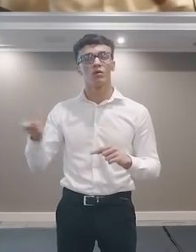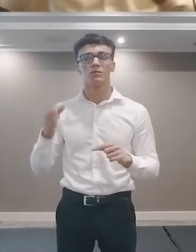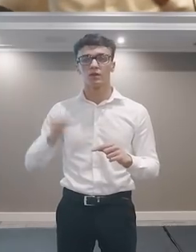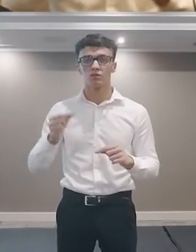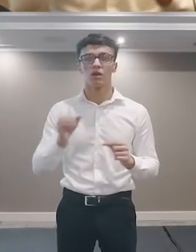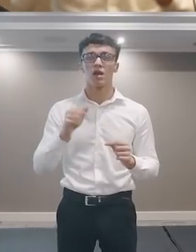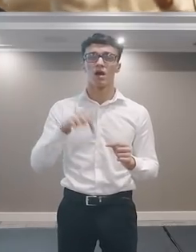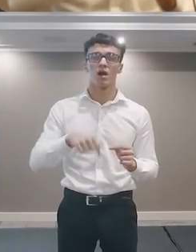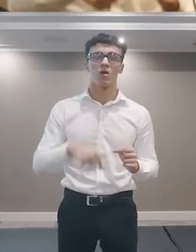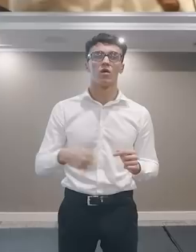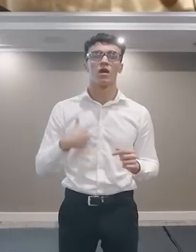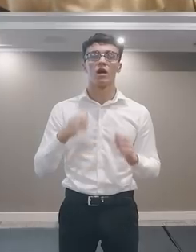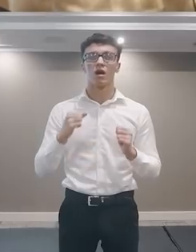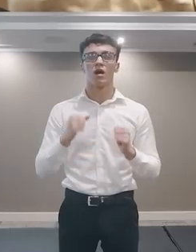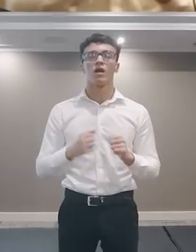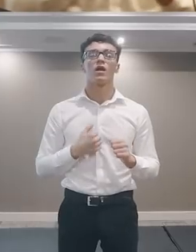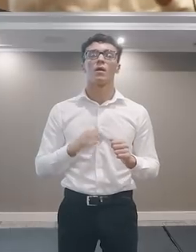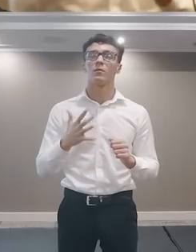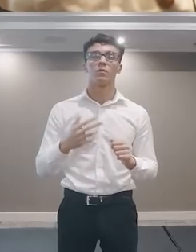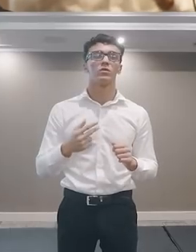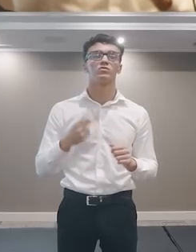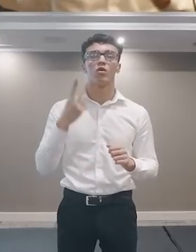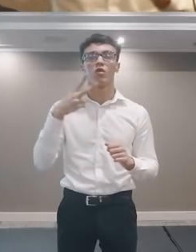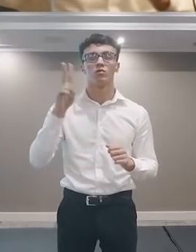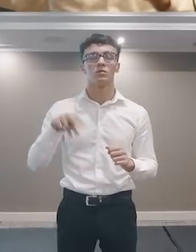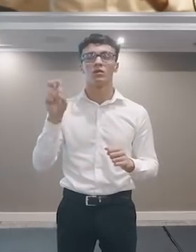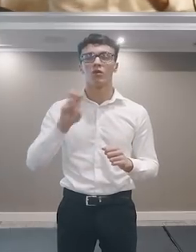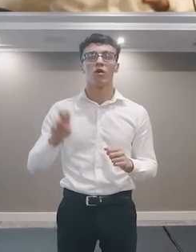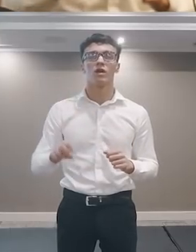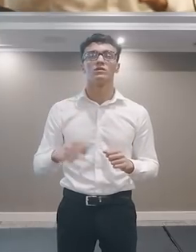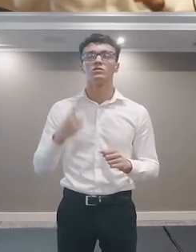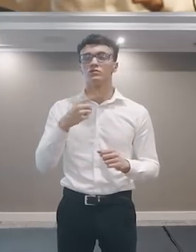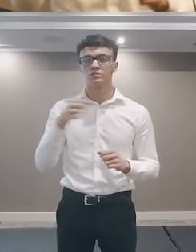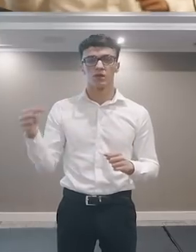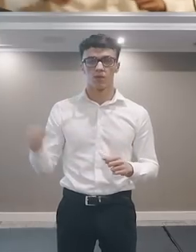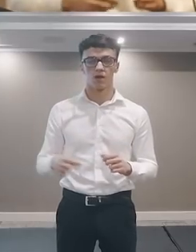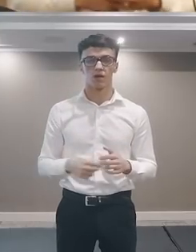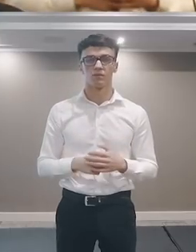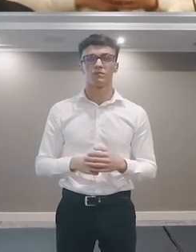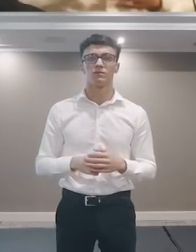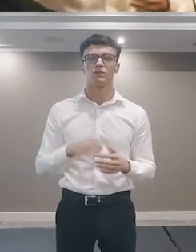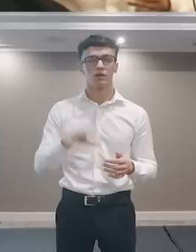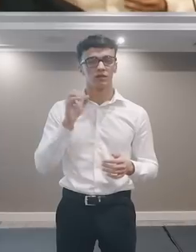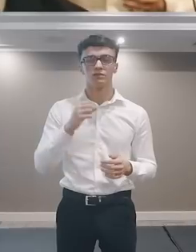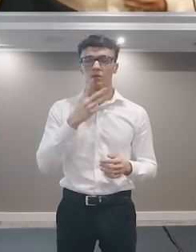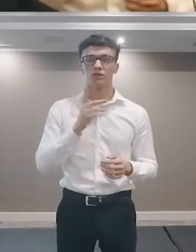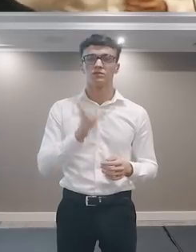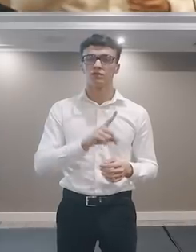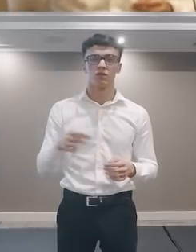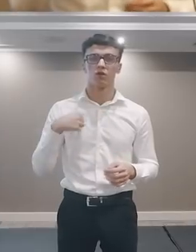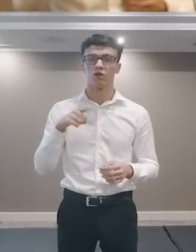día de hoy esté generando unos resultados aproximadamente dos mil a la semana crees que fue una buena decisión fue una decisión